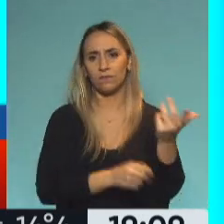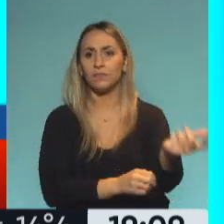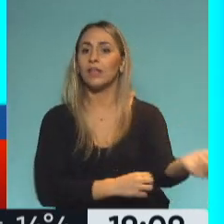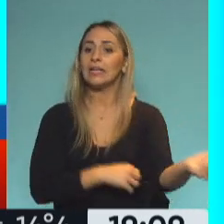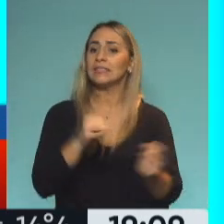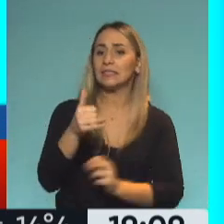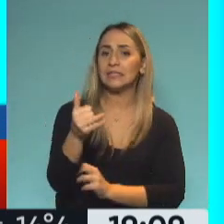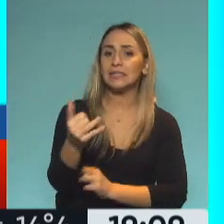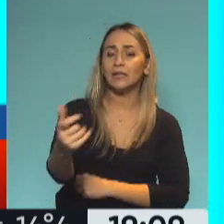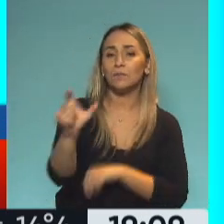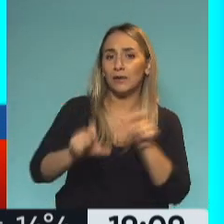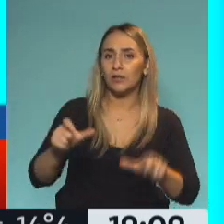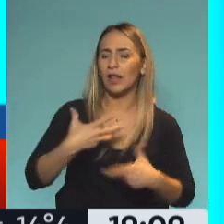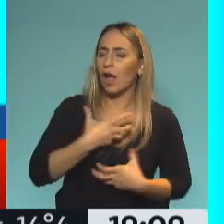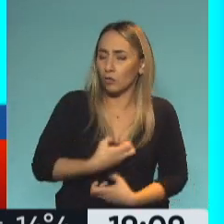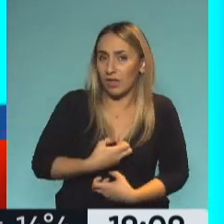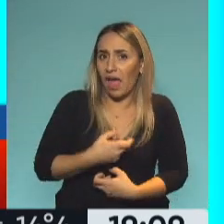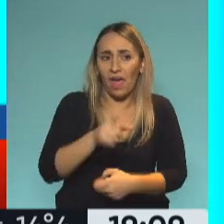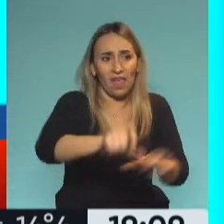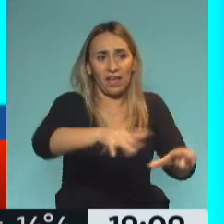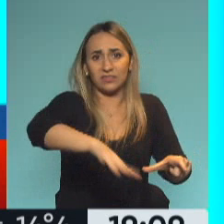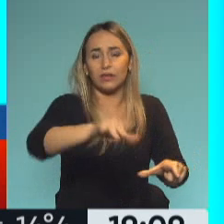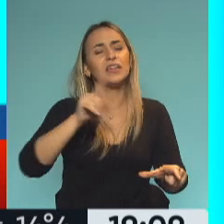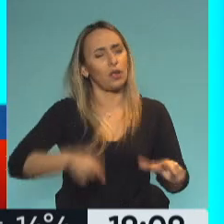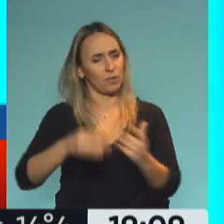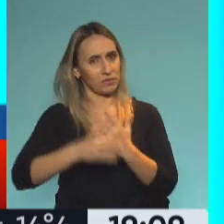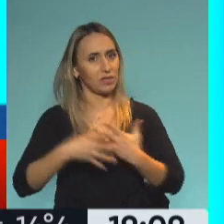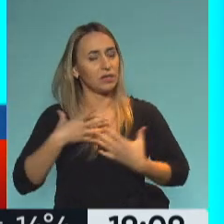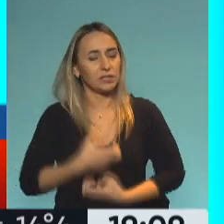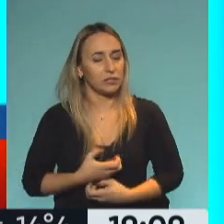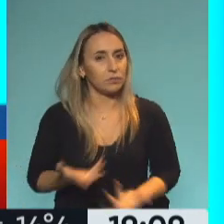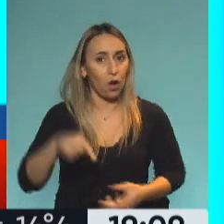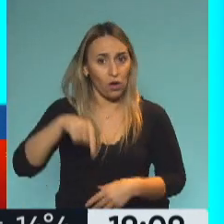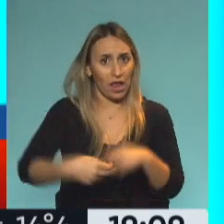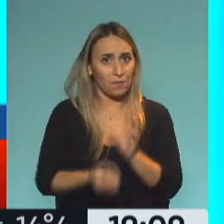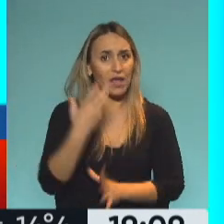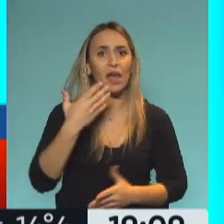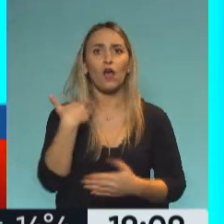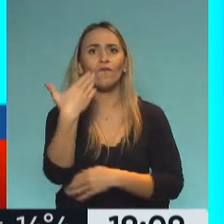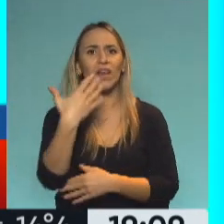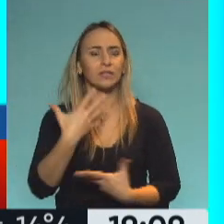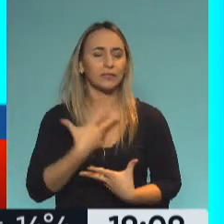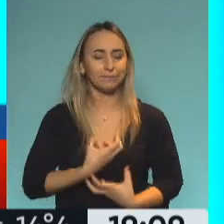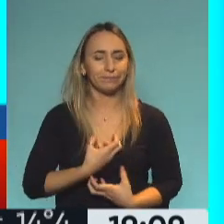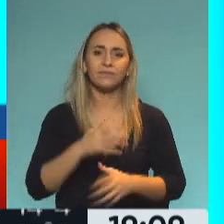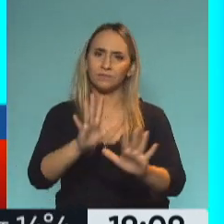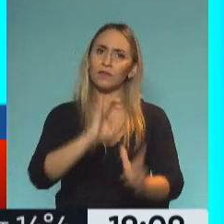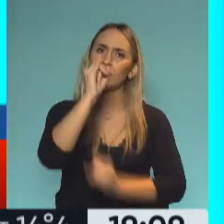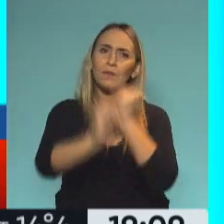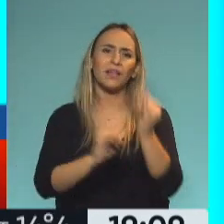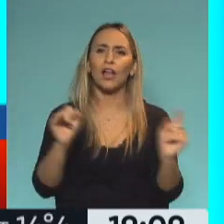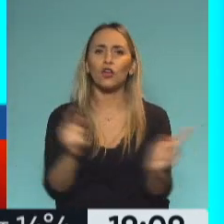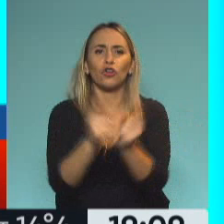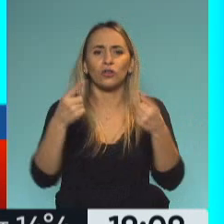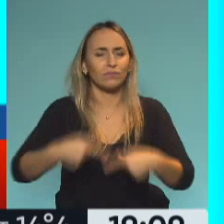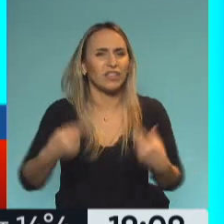angustiada, decía Carla Bisotti, y ella también estaba notablemente angustiada en la conferencia de esta mañana. Vamos a tratar de explicar muy simplemente qué fue lo que